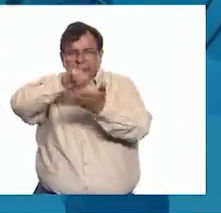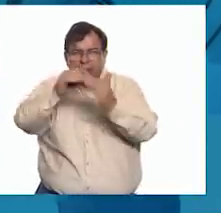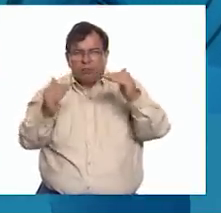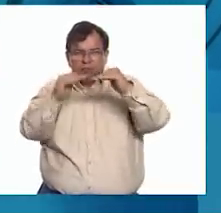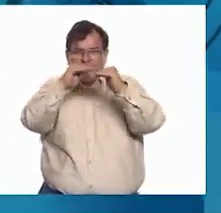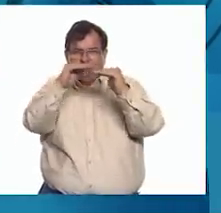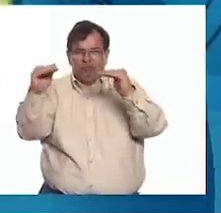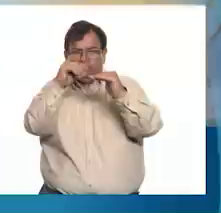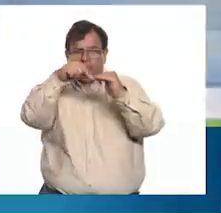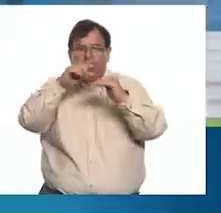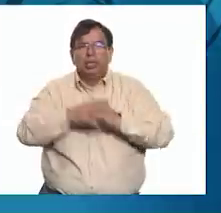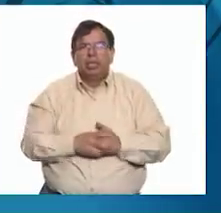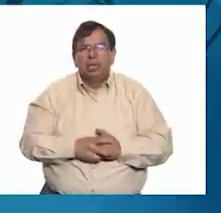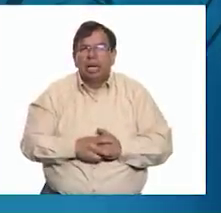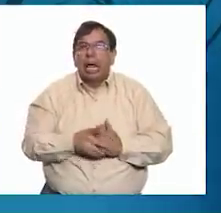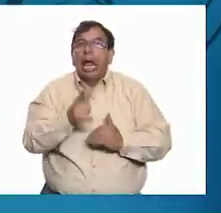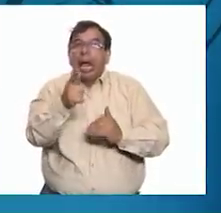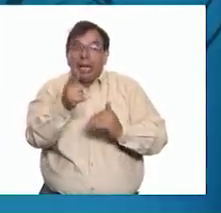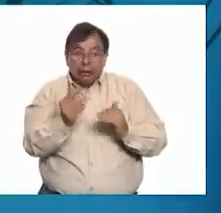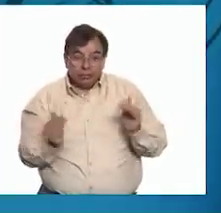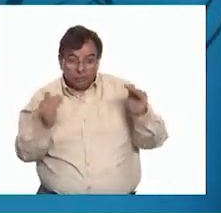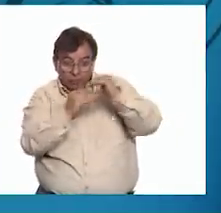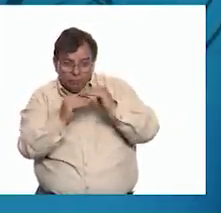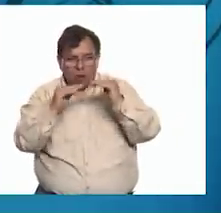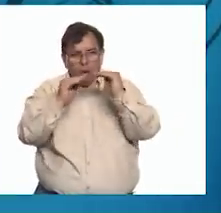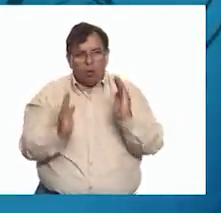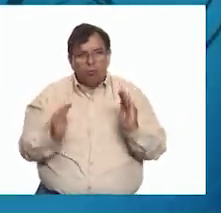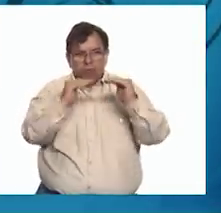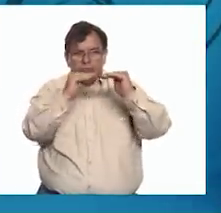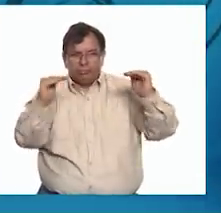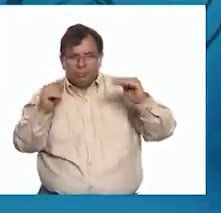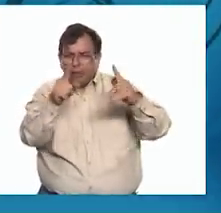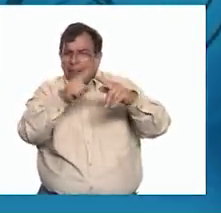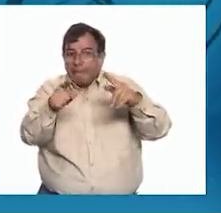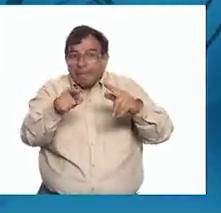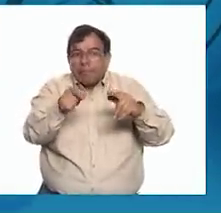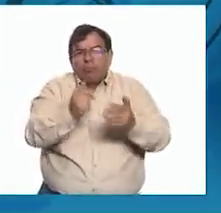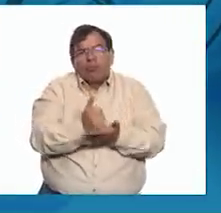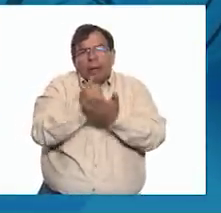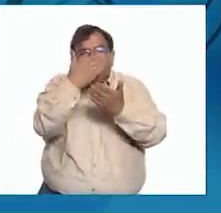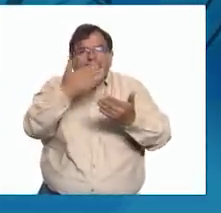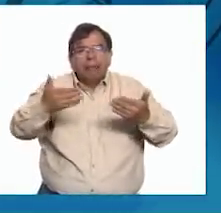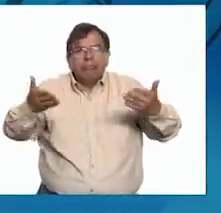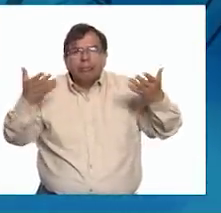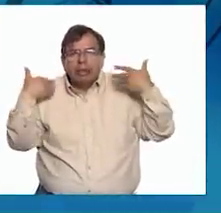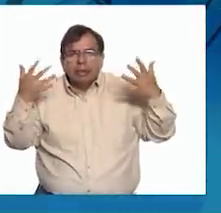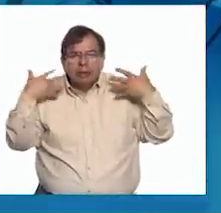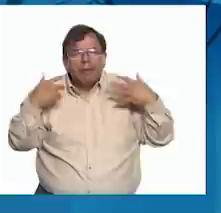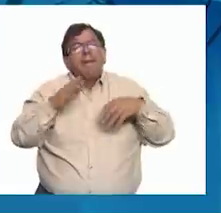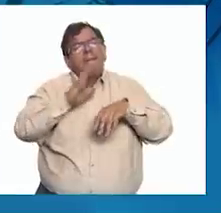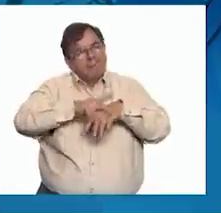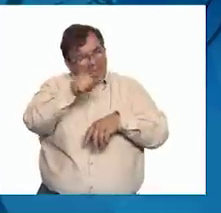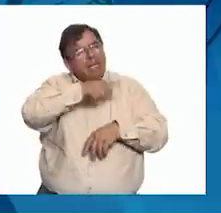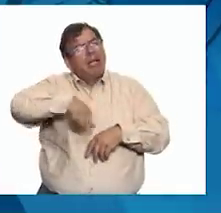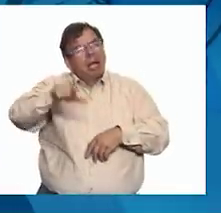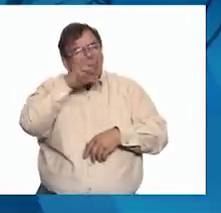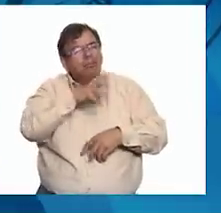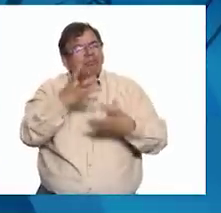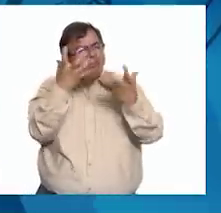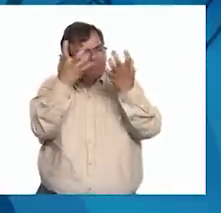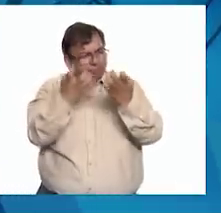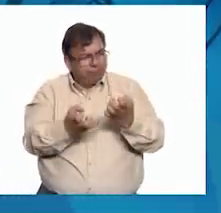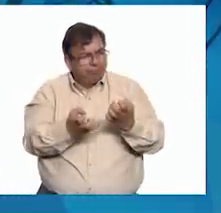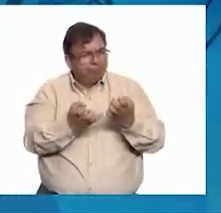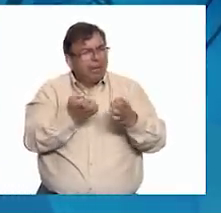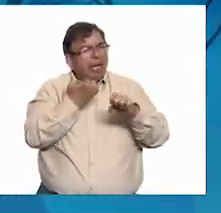formas del relieve influyen en los climas que hay en la región. Los climas secos son los que predominan en todas las